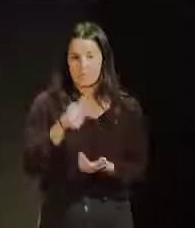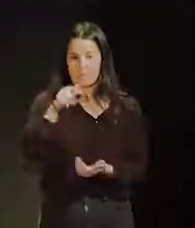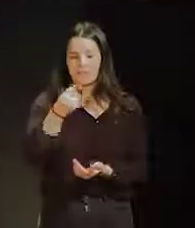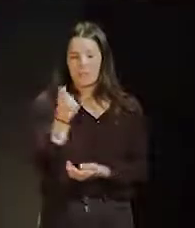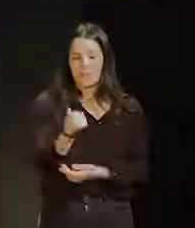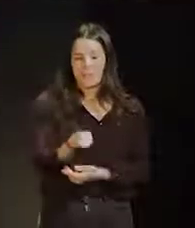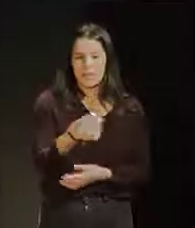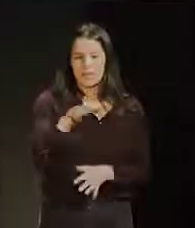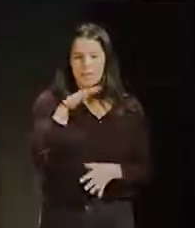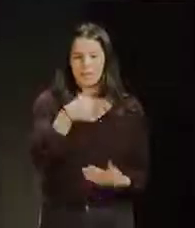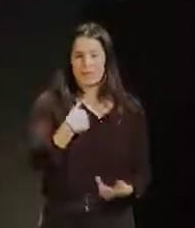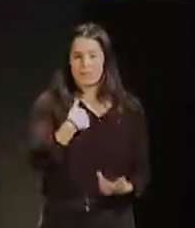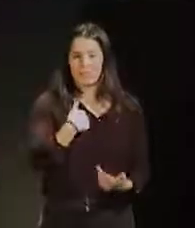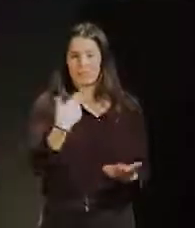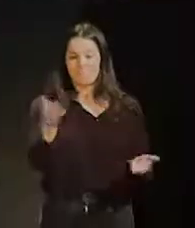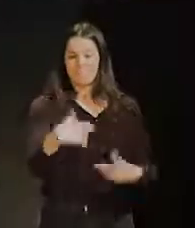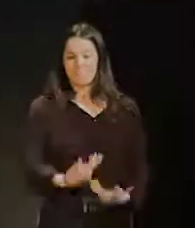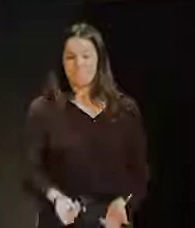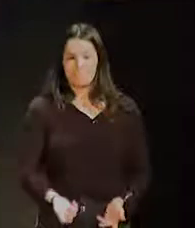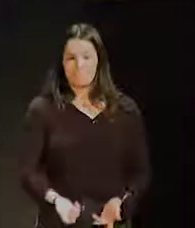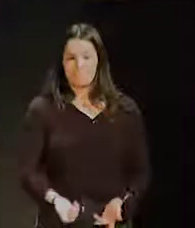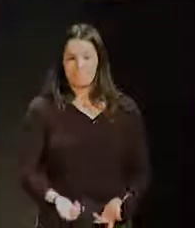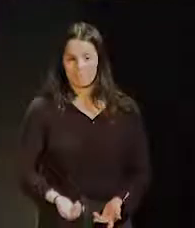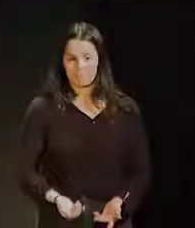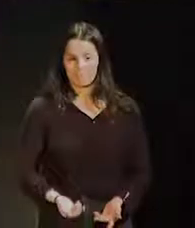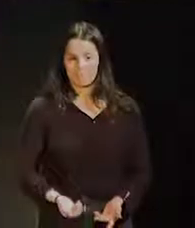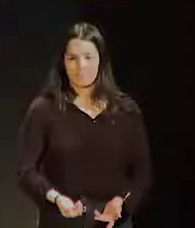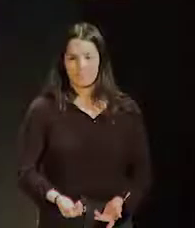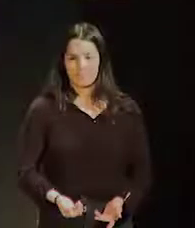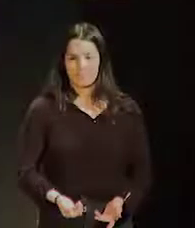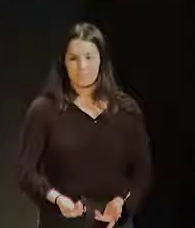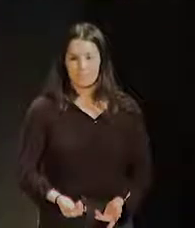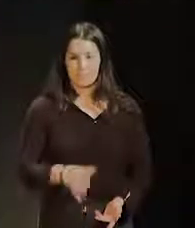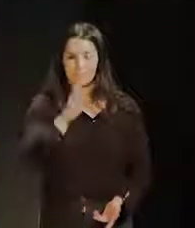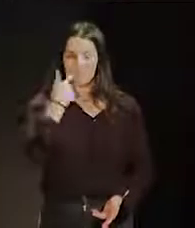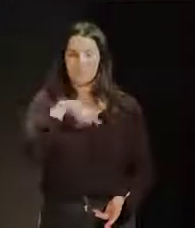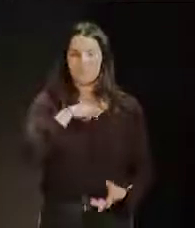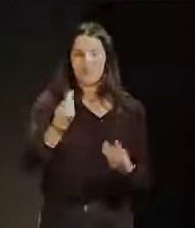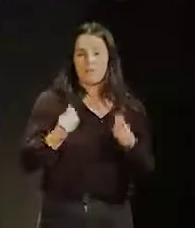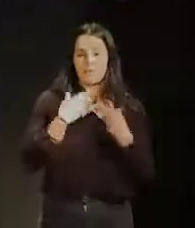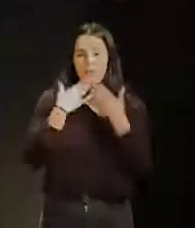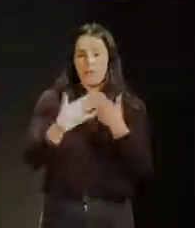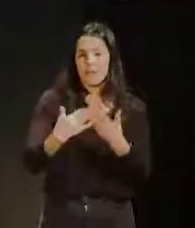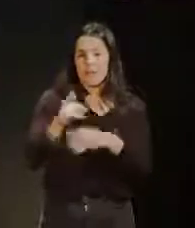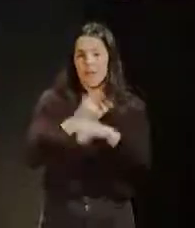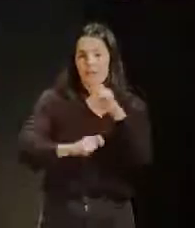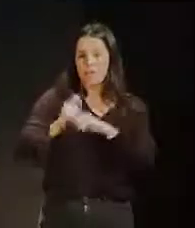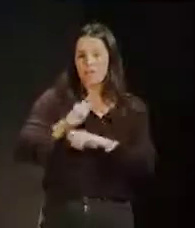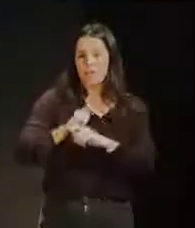dinero yo no lo tengo, porque nosotros vivimos en una asociación benéfica,